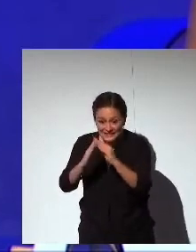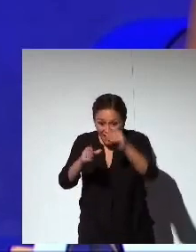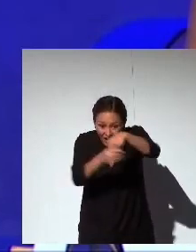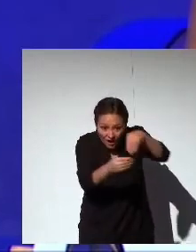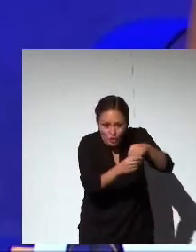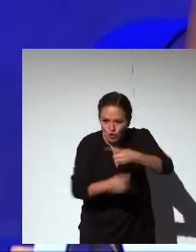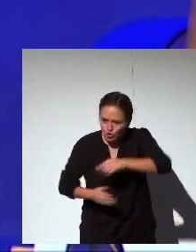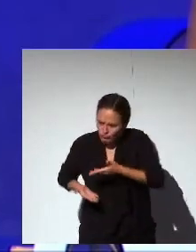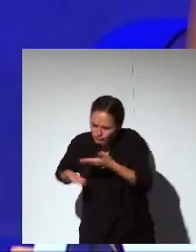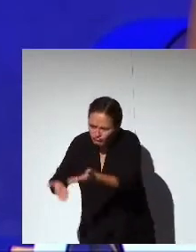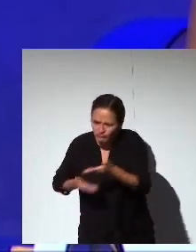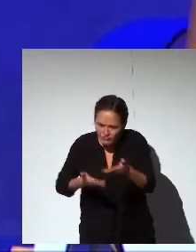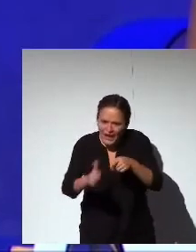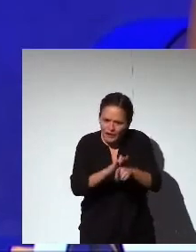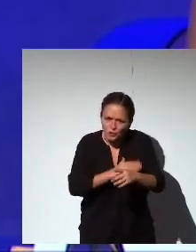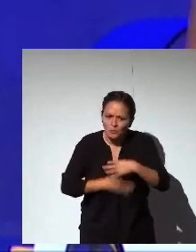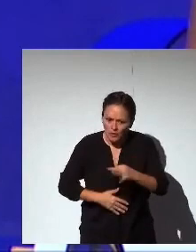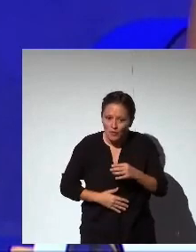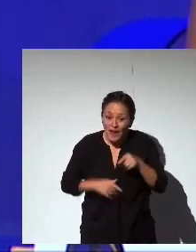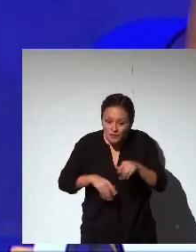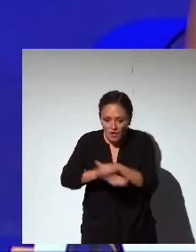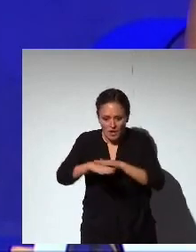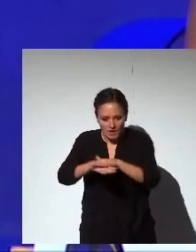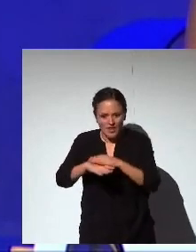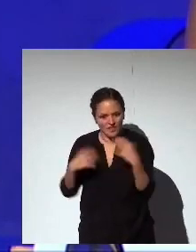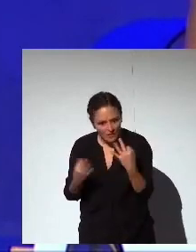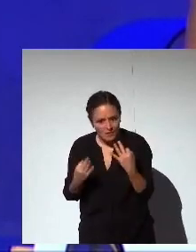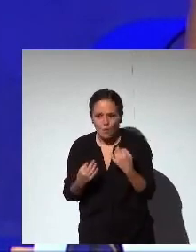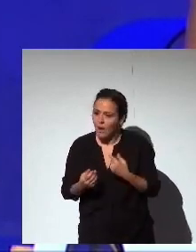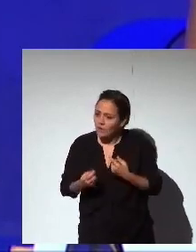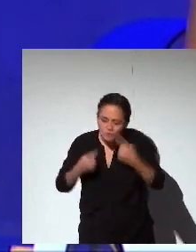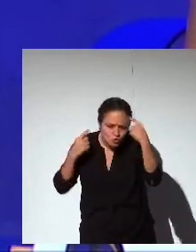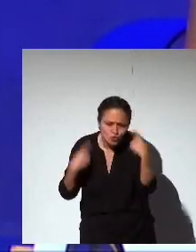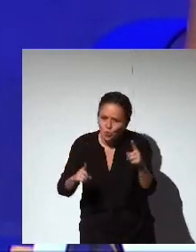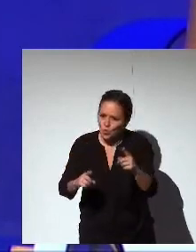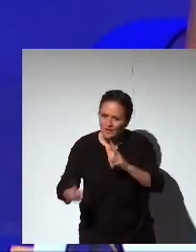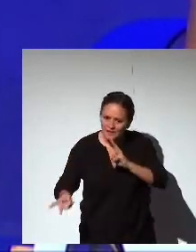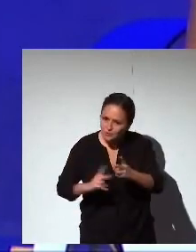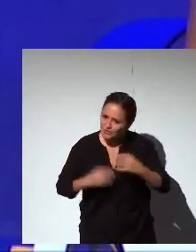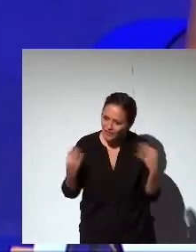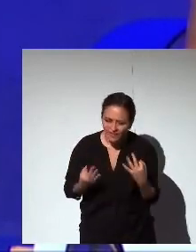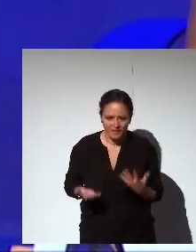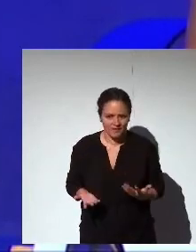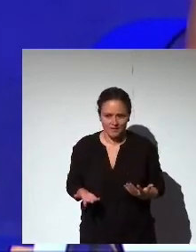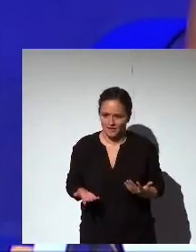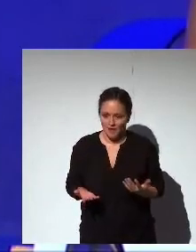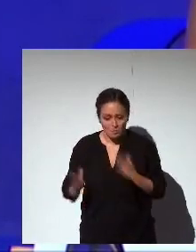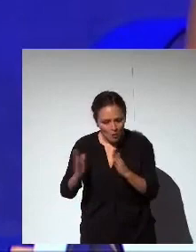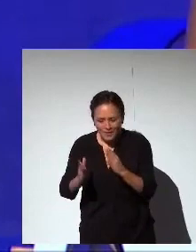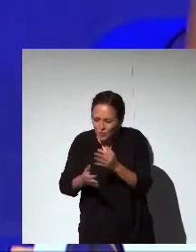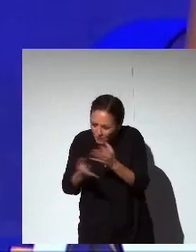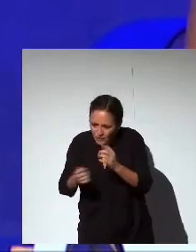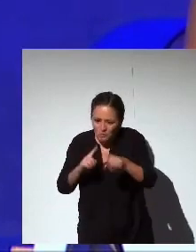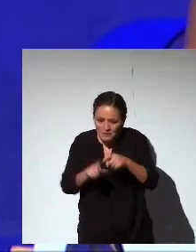que tenemos que hacer las administraciones, buscarnos la vida para dar respuesta en cada momento y a las personas que lo